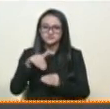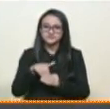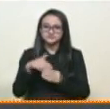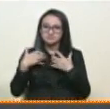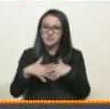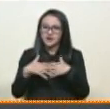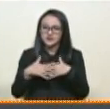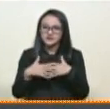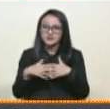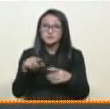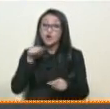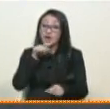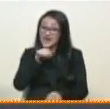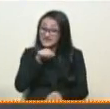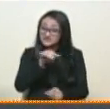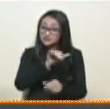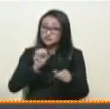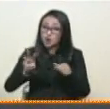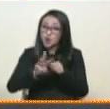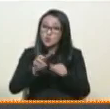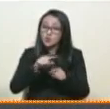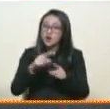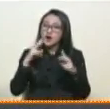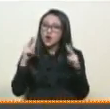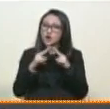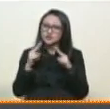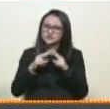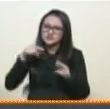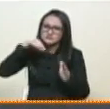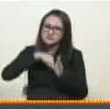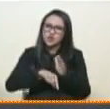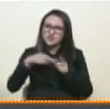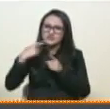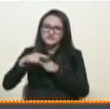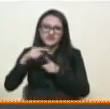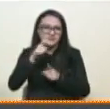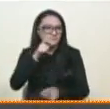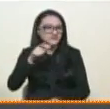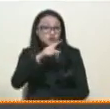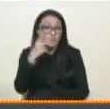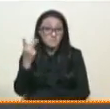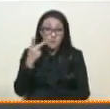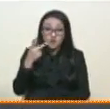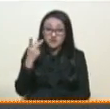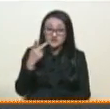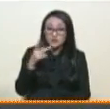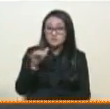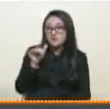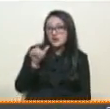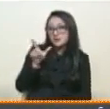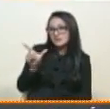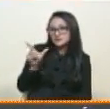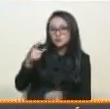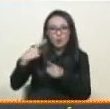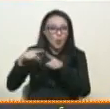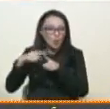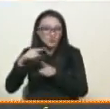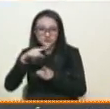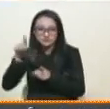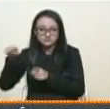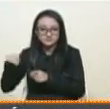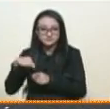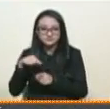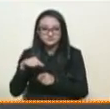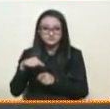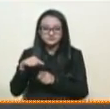ese software que está allí es un software conocido a fondo por los distintos actores políticos, además protegido a fondo